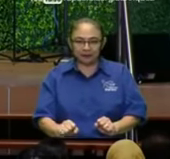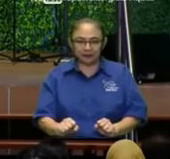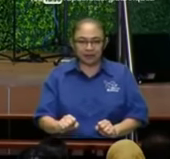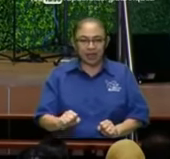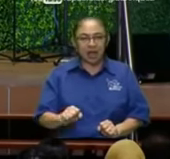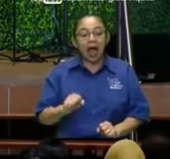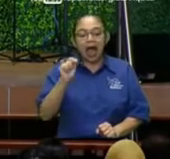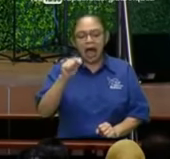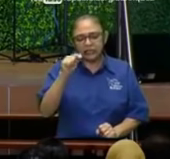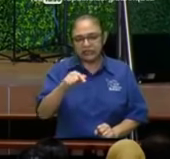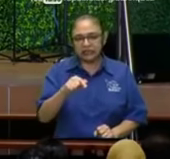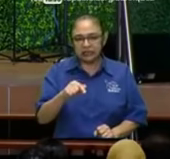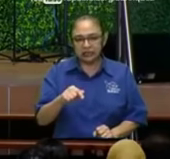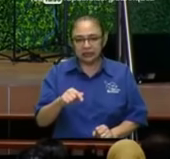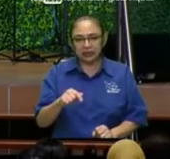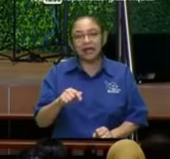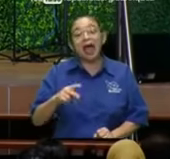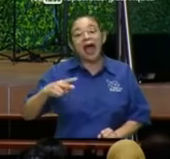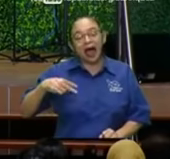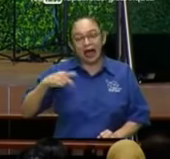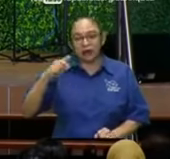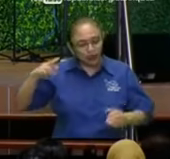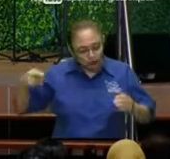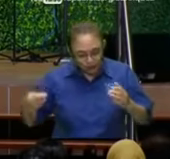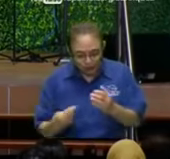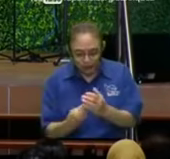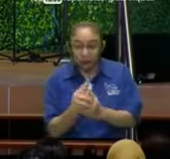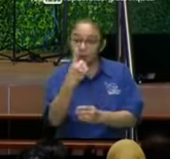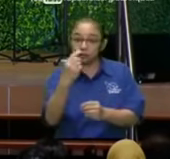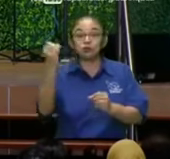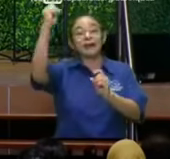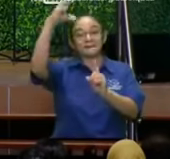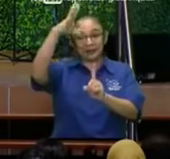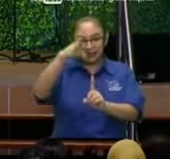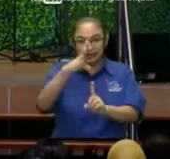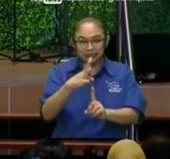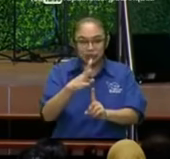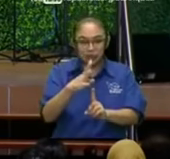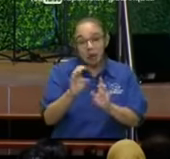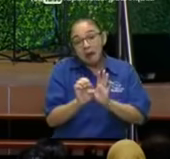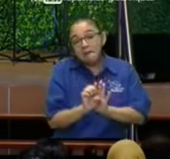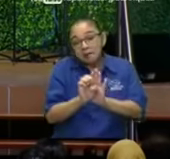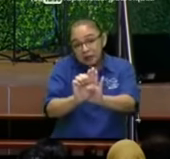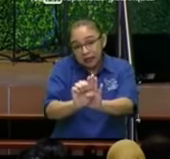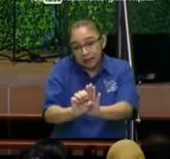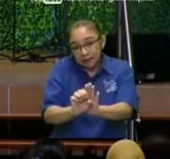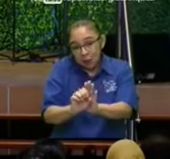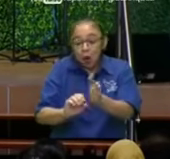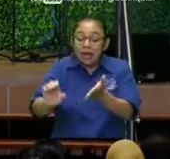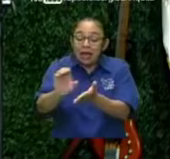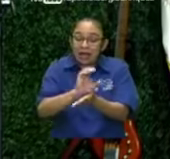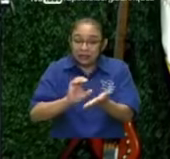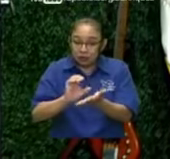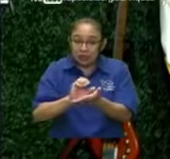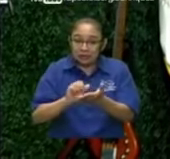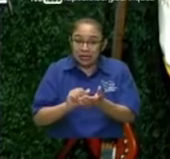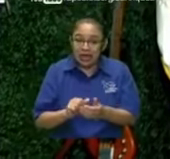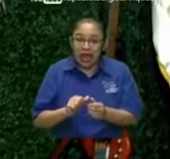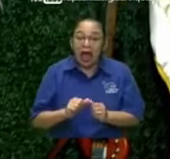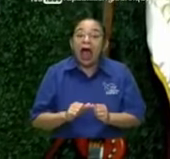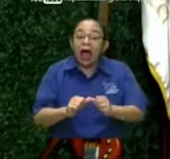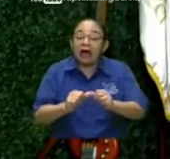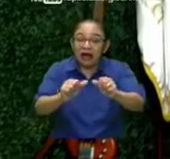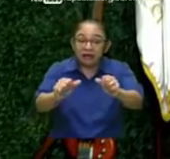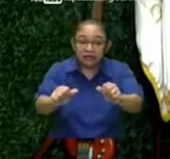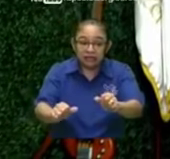es adverso, allí hay un renuevo. Por ejemplo, las ciudades han avanzado y entonces el cemento